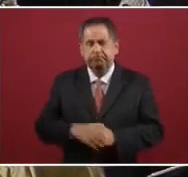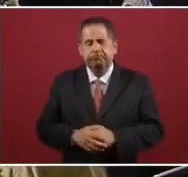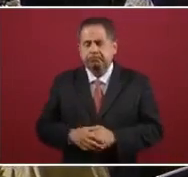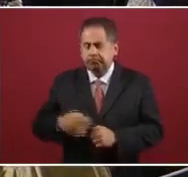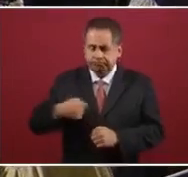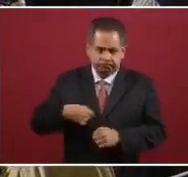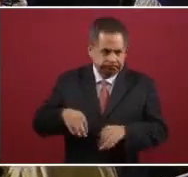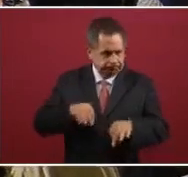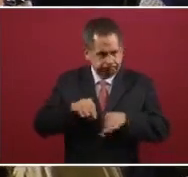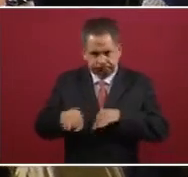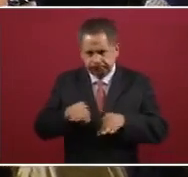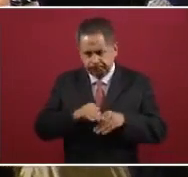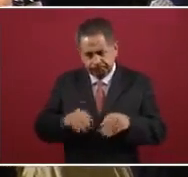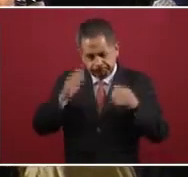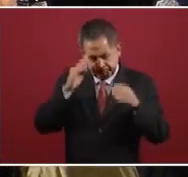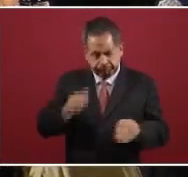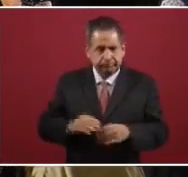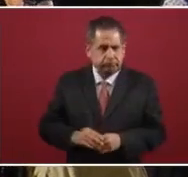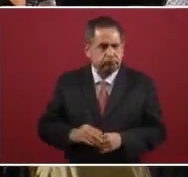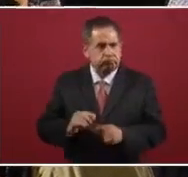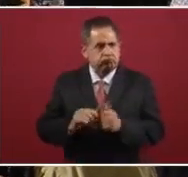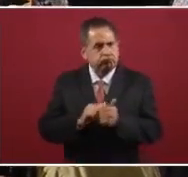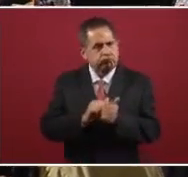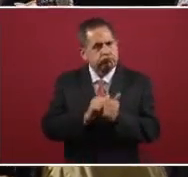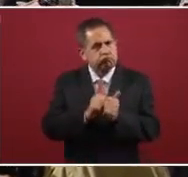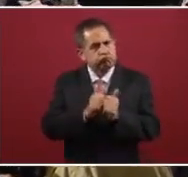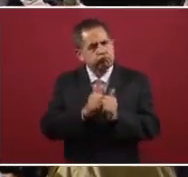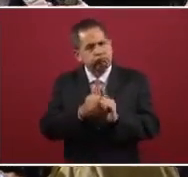trabajando, es un proceso.